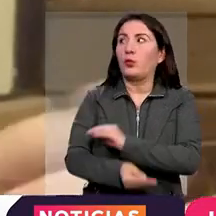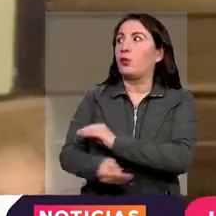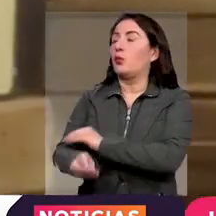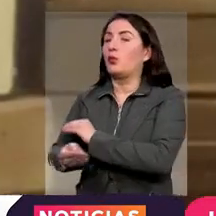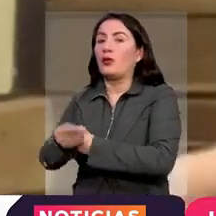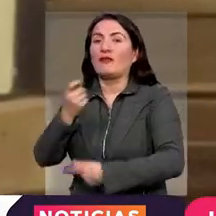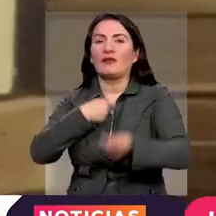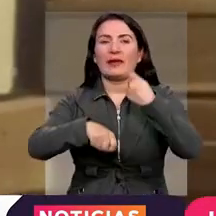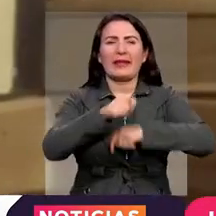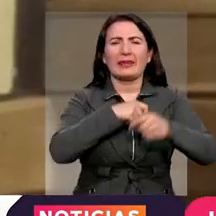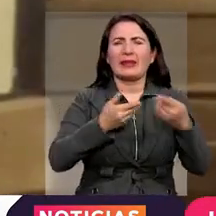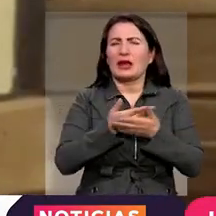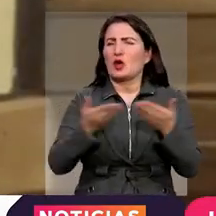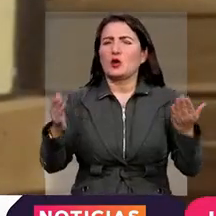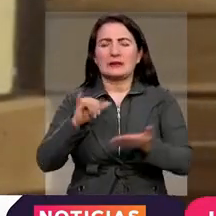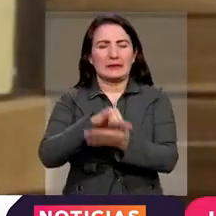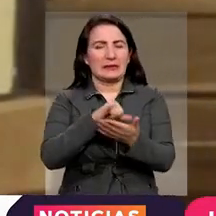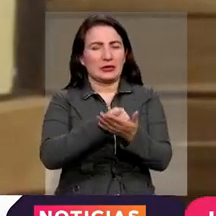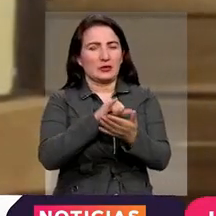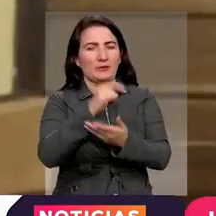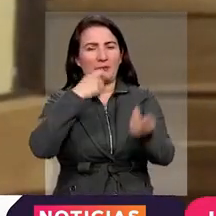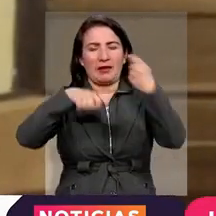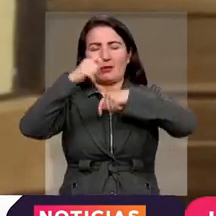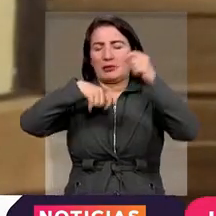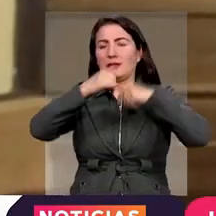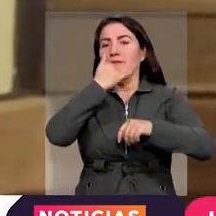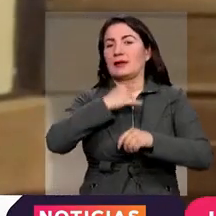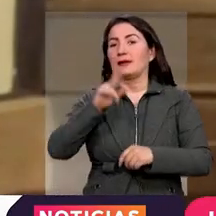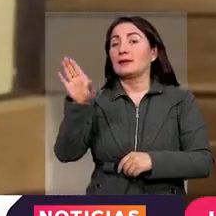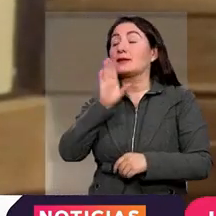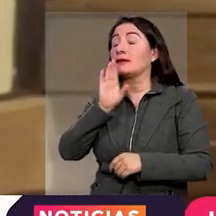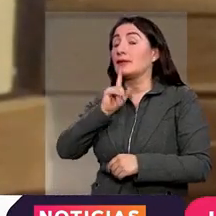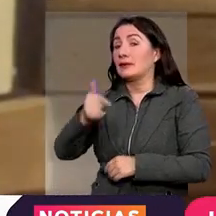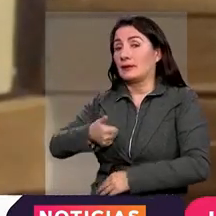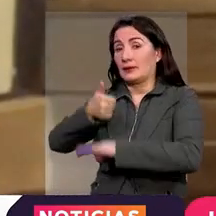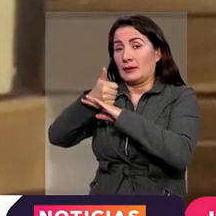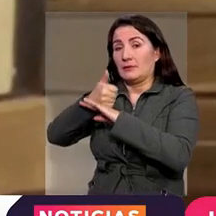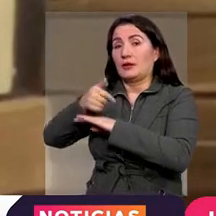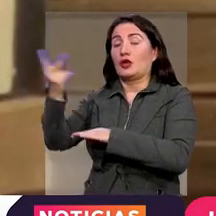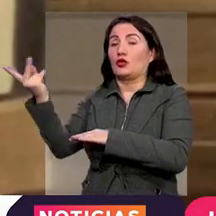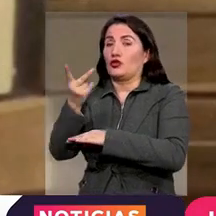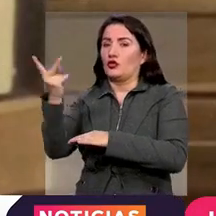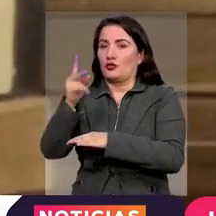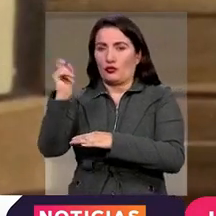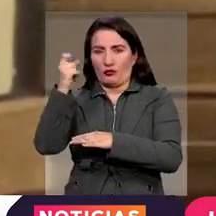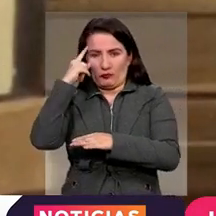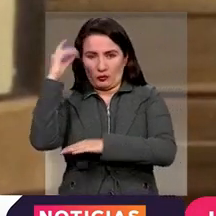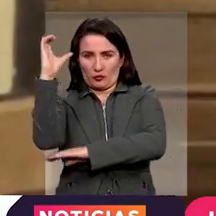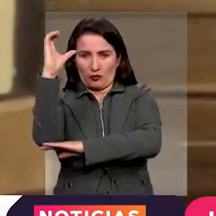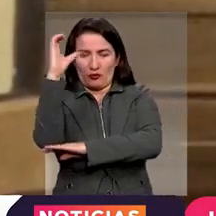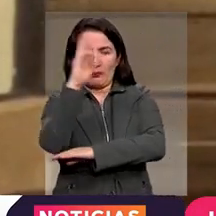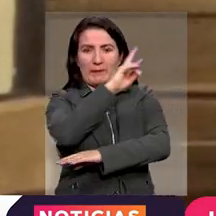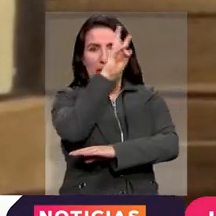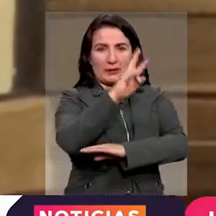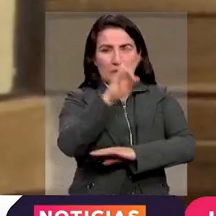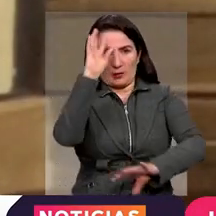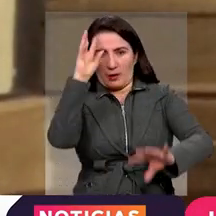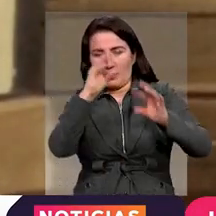el comercio ilícito, etcétera, que le corresponde sin duda alguna a los dos gobiernos en el marco de la apertura de las